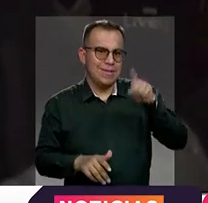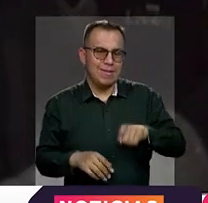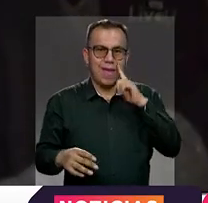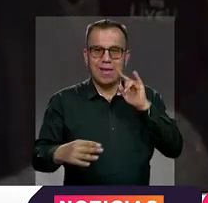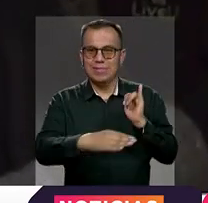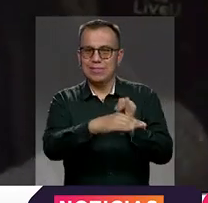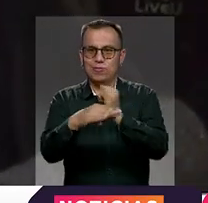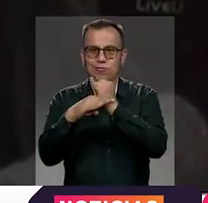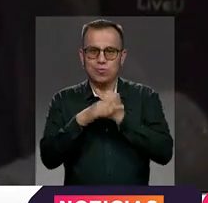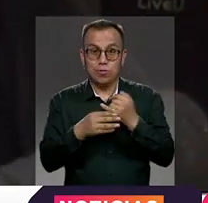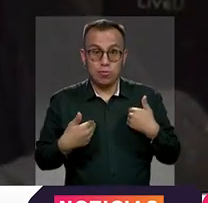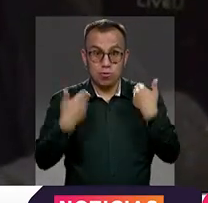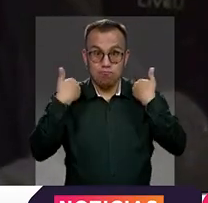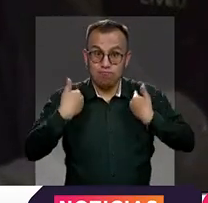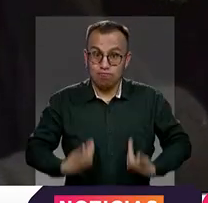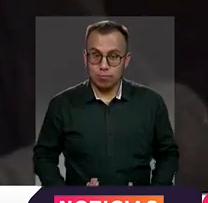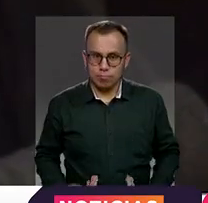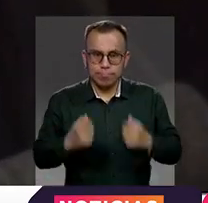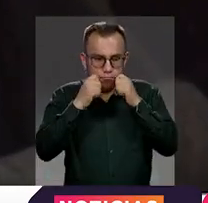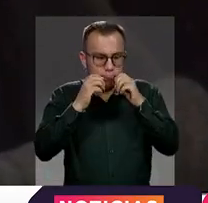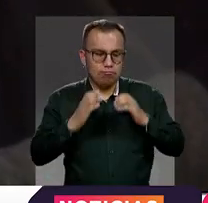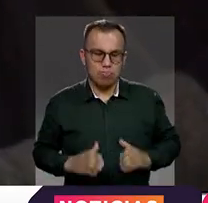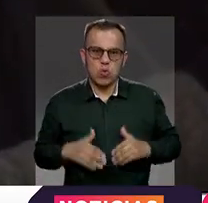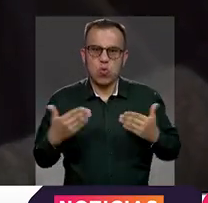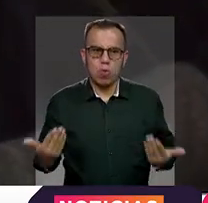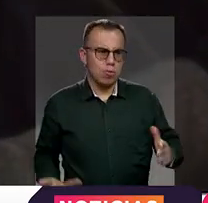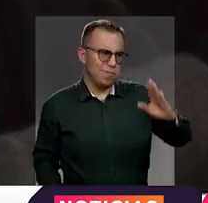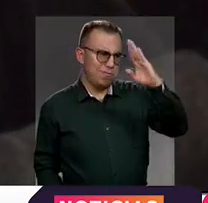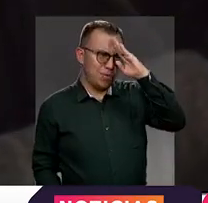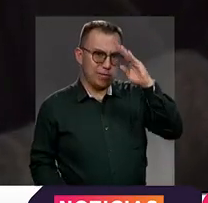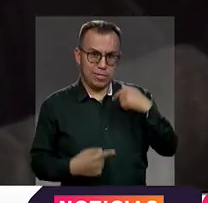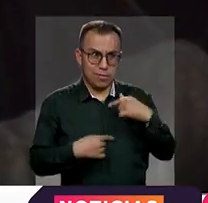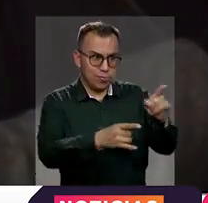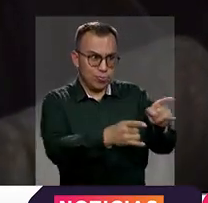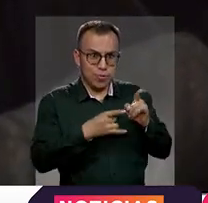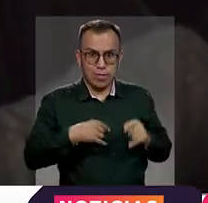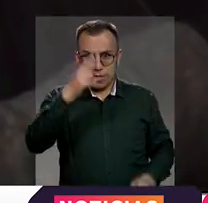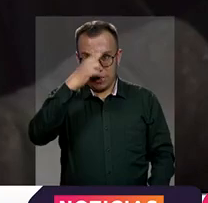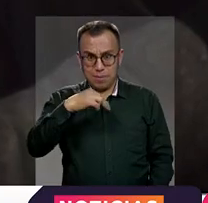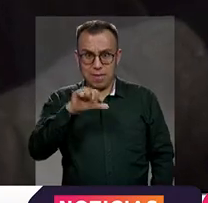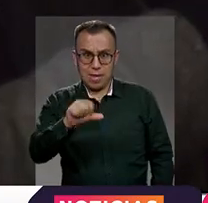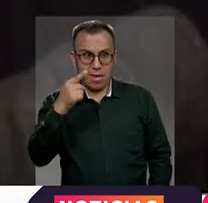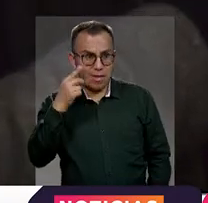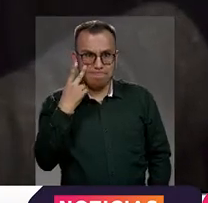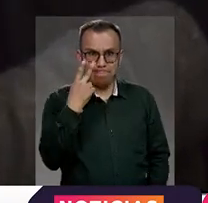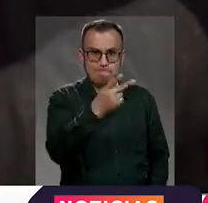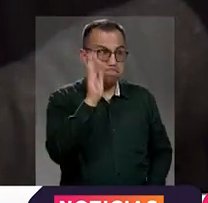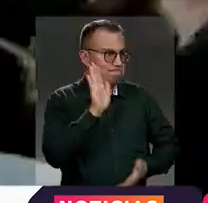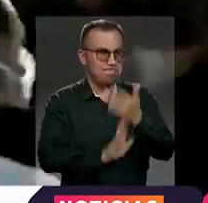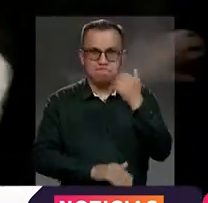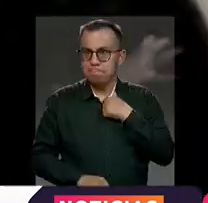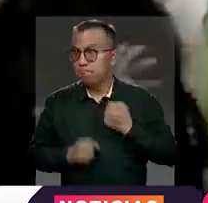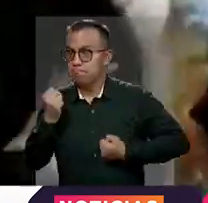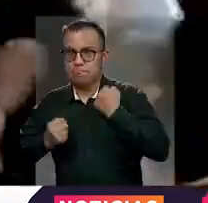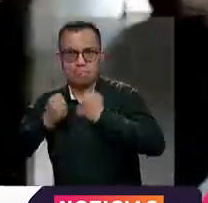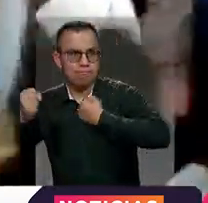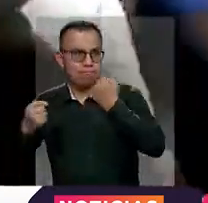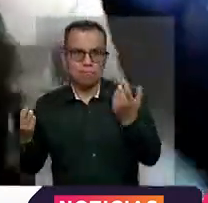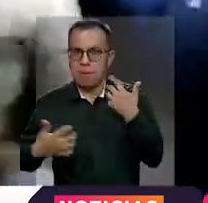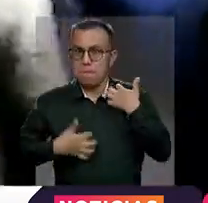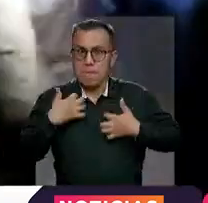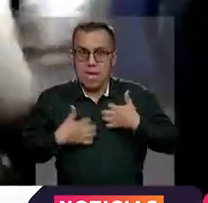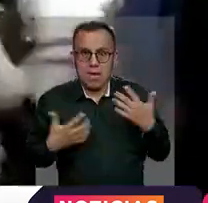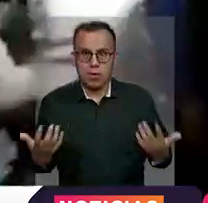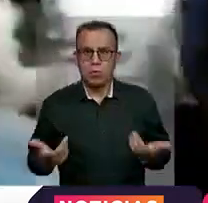instituciones. Porque yo como persona veo un policía y mi hija lo ha pasado, ella los ve y sale corriendo.